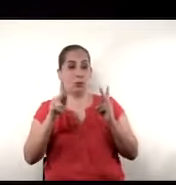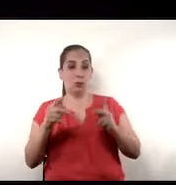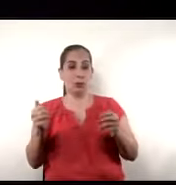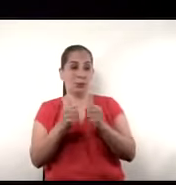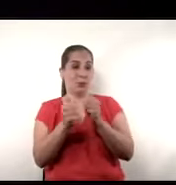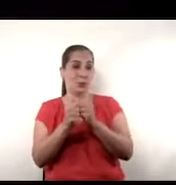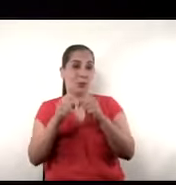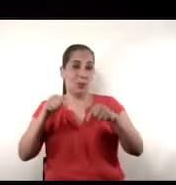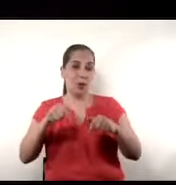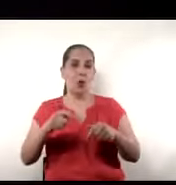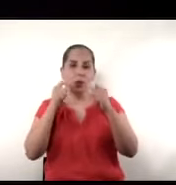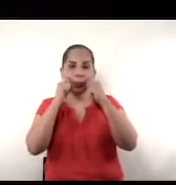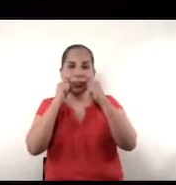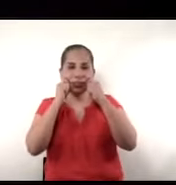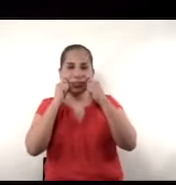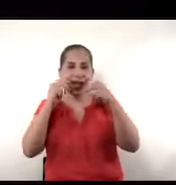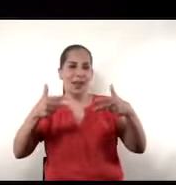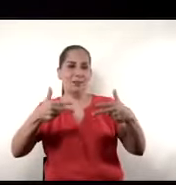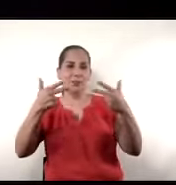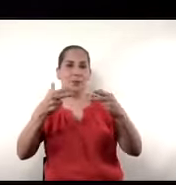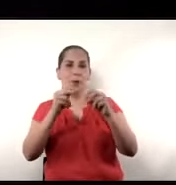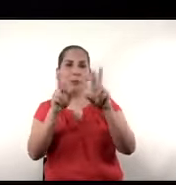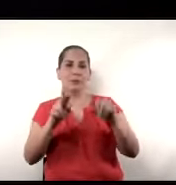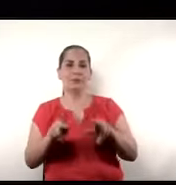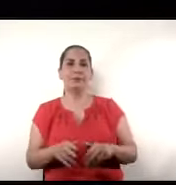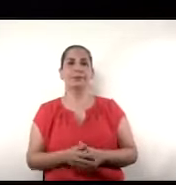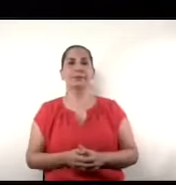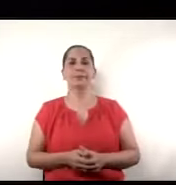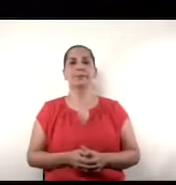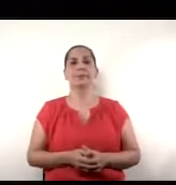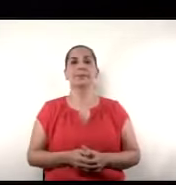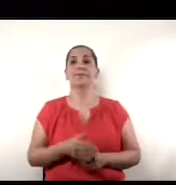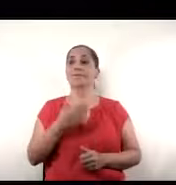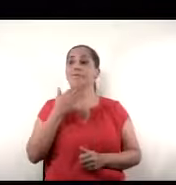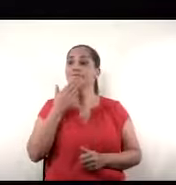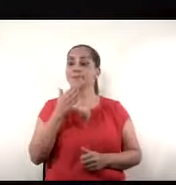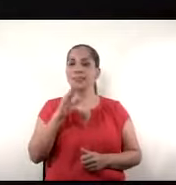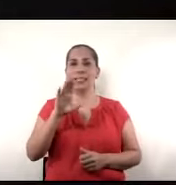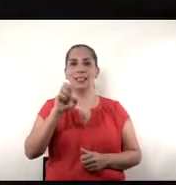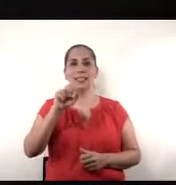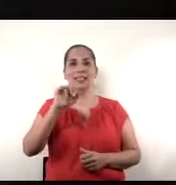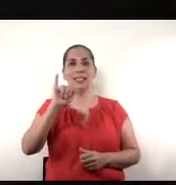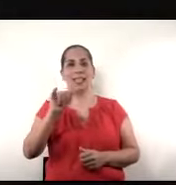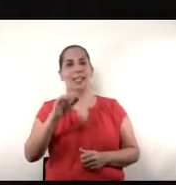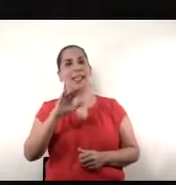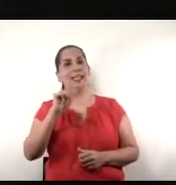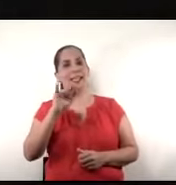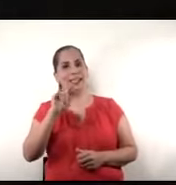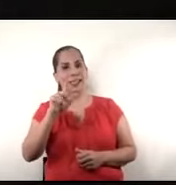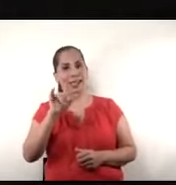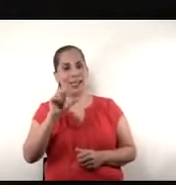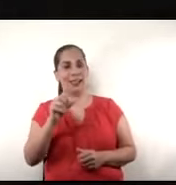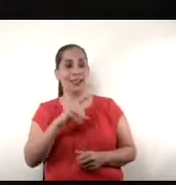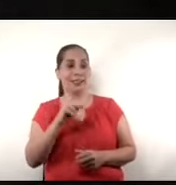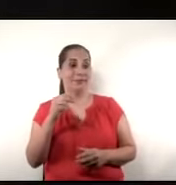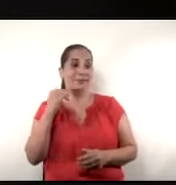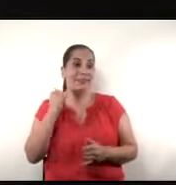acompañado tanto presencialmente como por medio de las redes sociales. Muchas gracias, don Eli y doña Ileana. Y bueno, ya